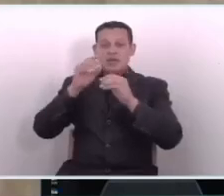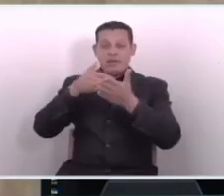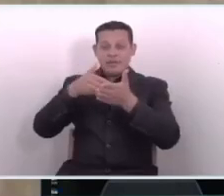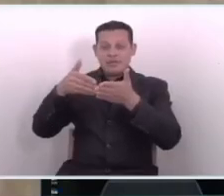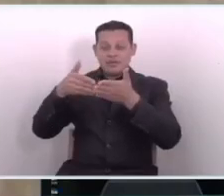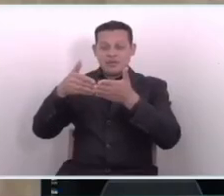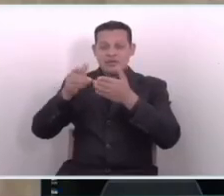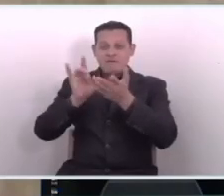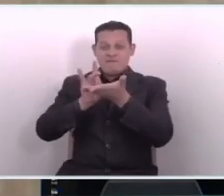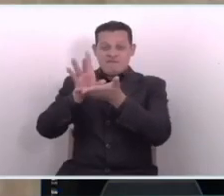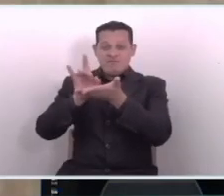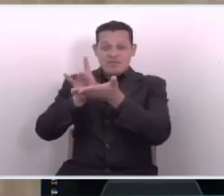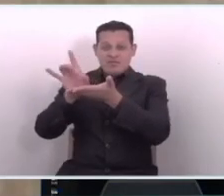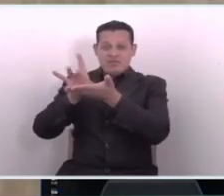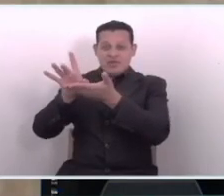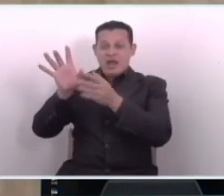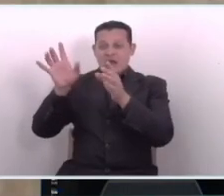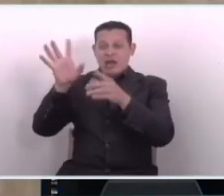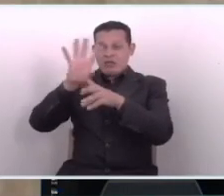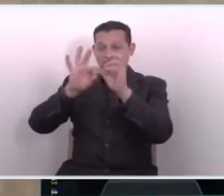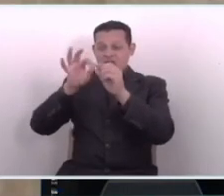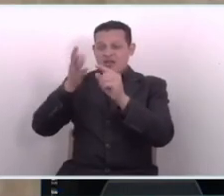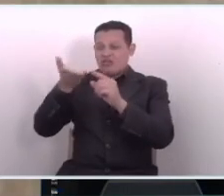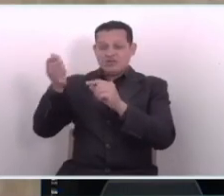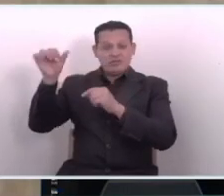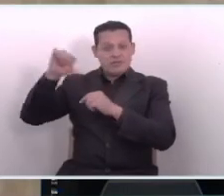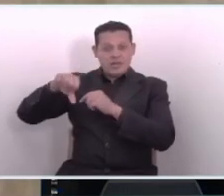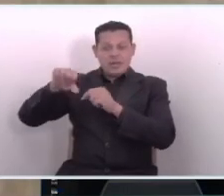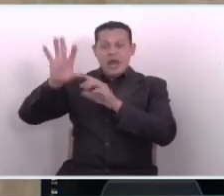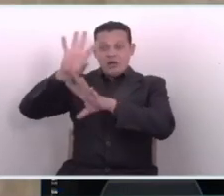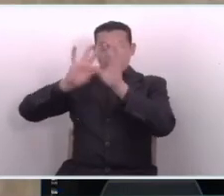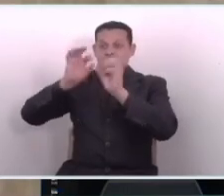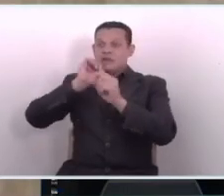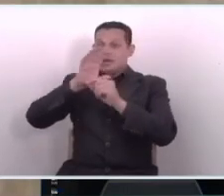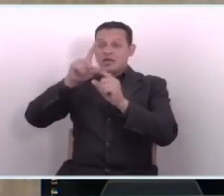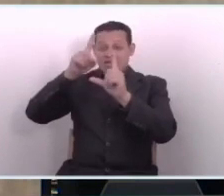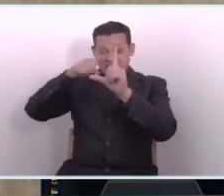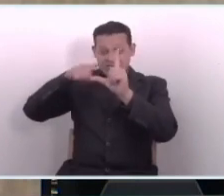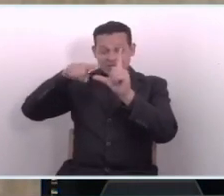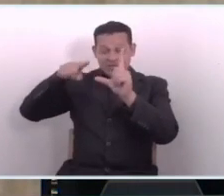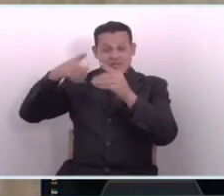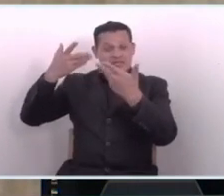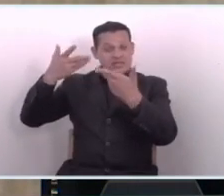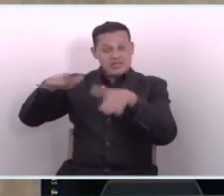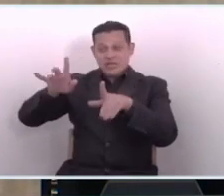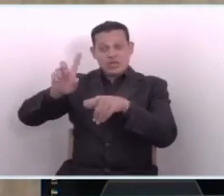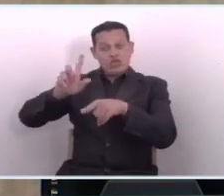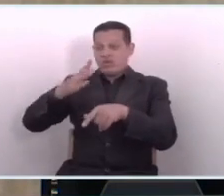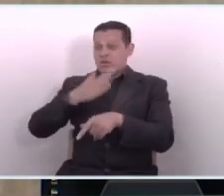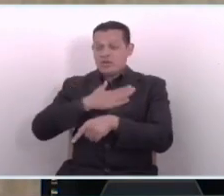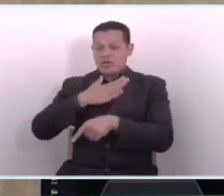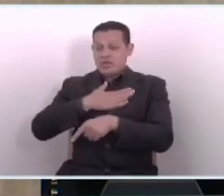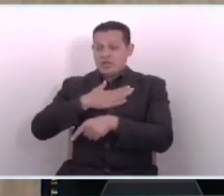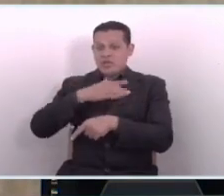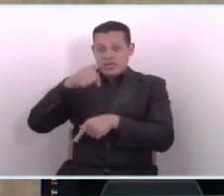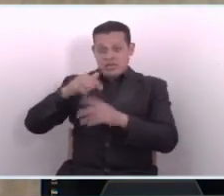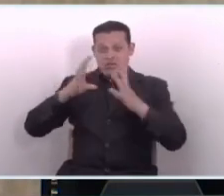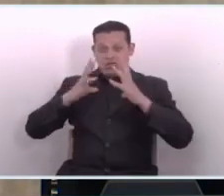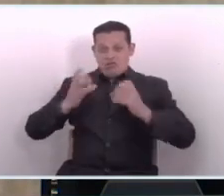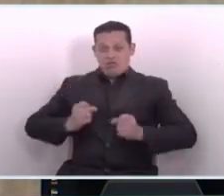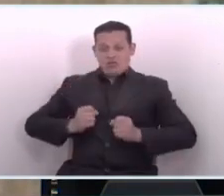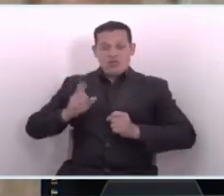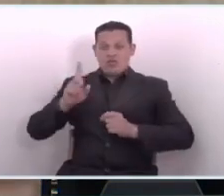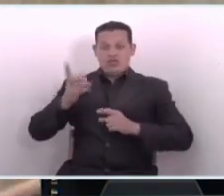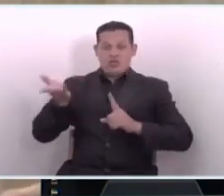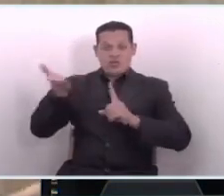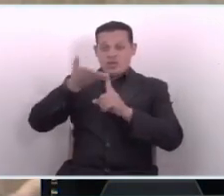empezar a aniquilar algunos fantasmas. Muchos han dicho que las estadísticas ya no van a existir, que este gobierno ya no va